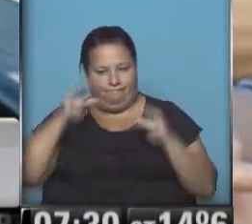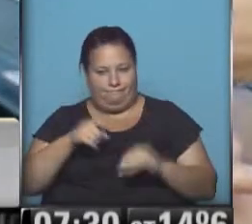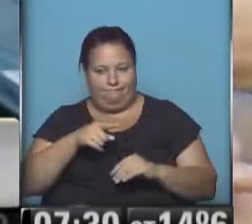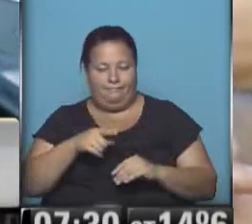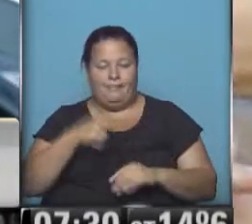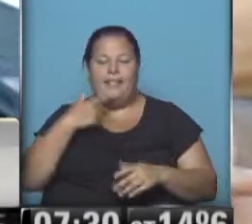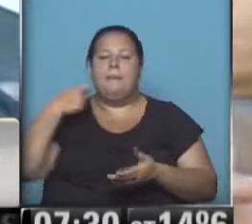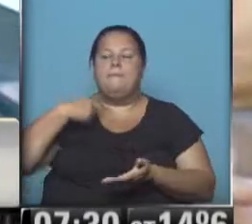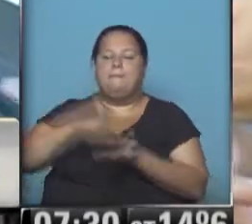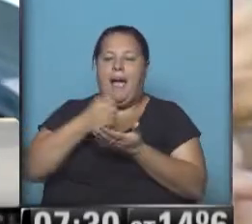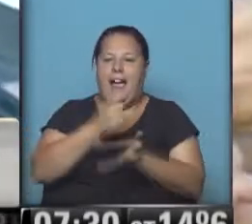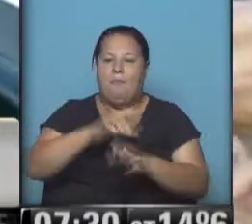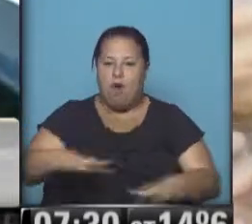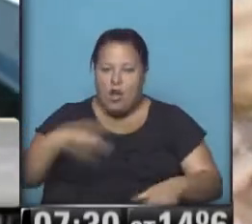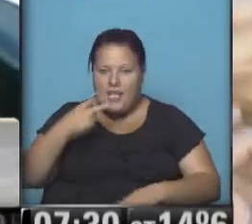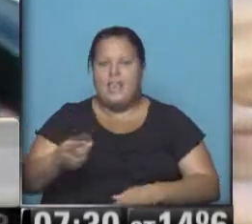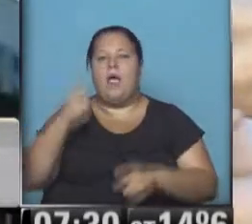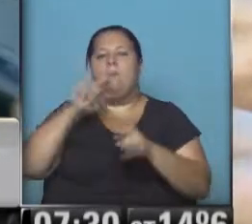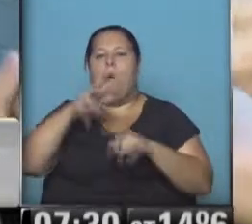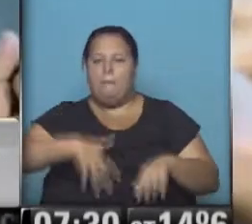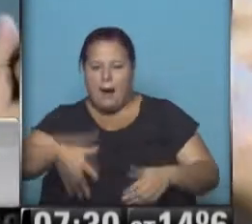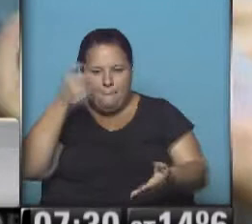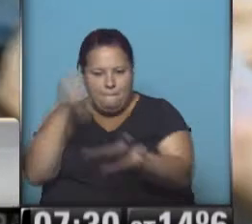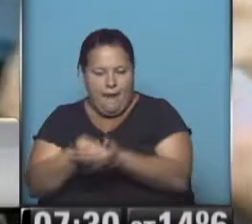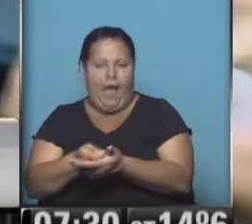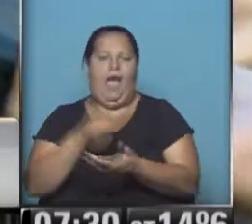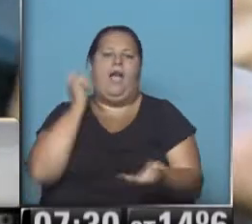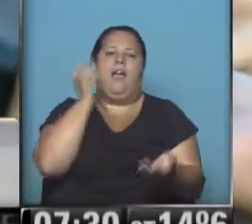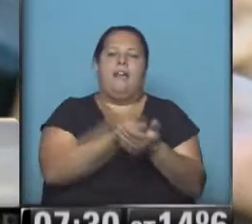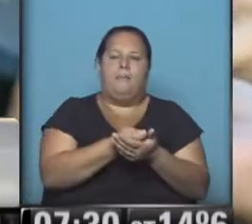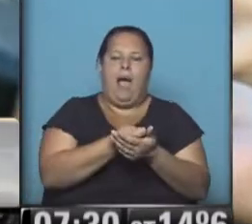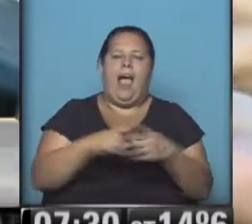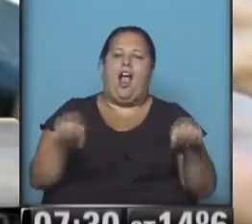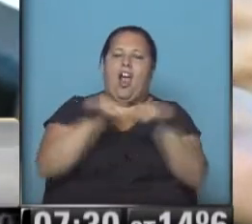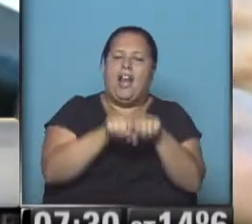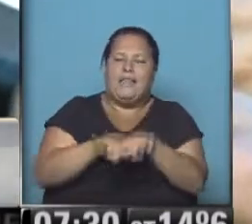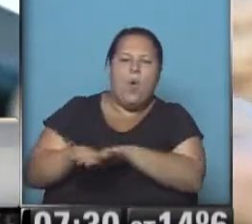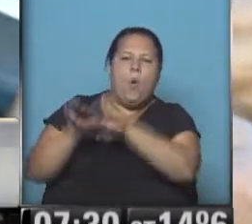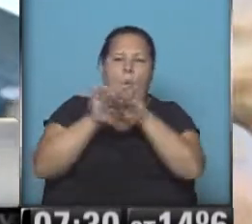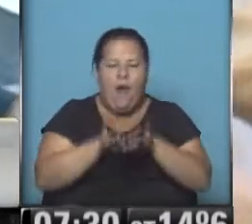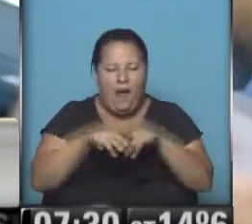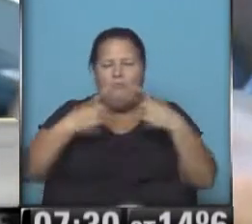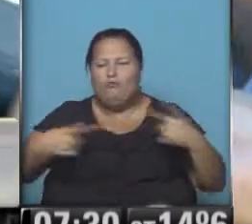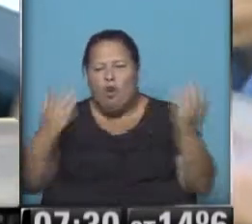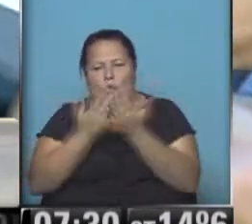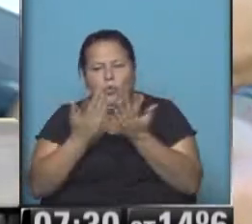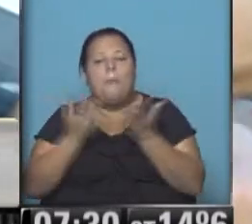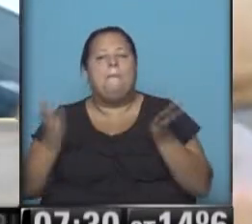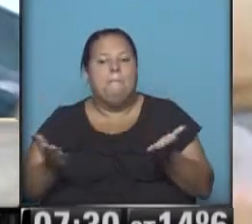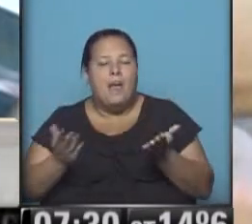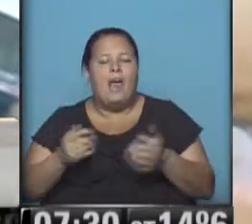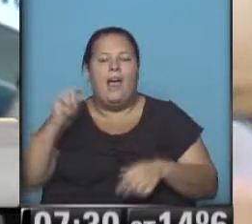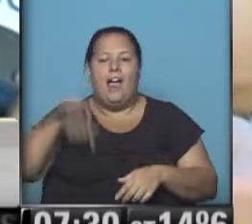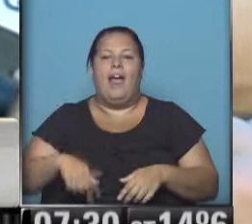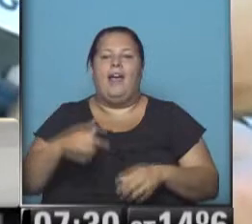la asignación universal por hijo, la asignación universal por mujer embarazada, el conectar igualdad, tantas cosas que se pueden evaluar y sin embargo